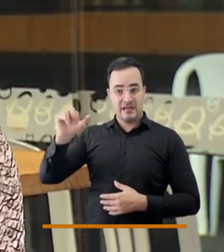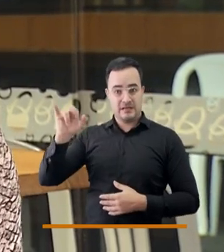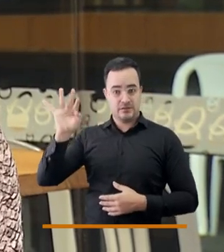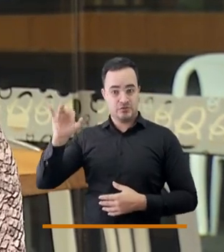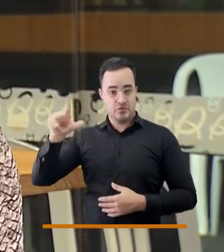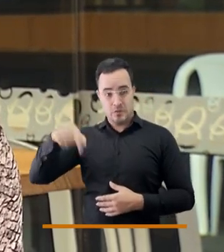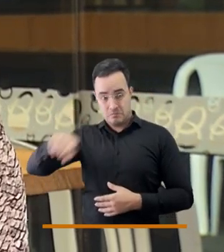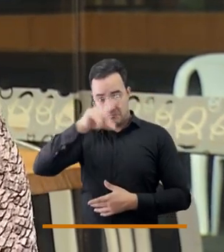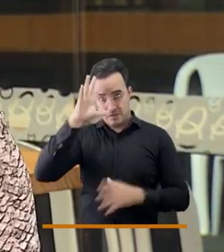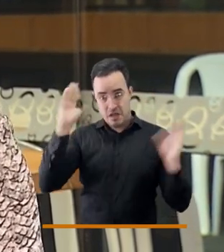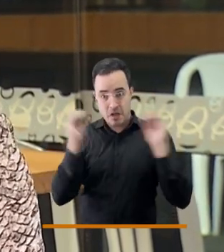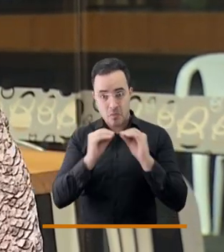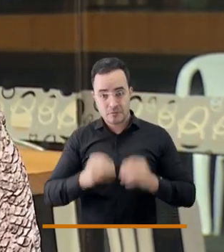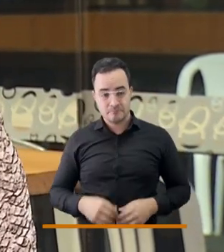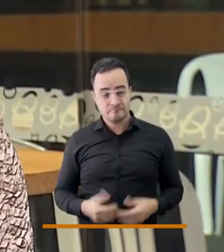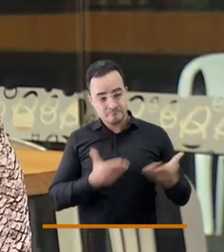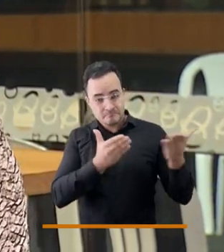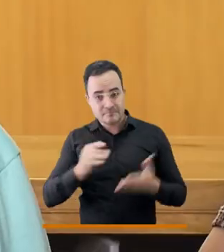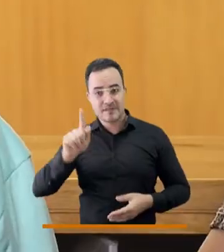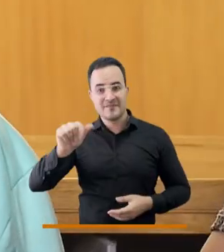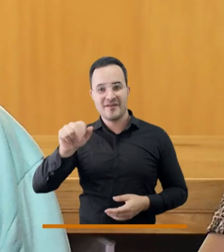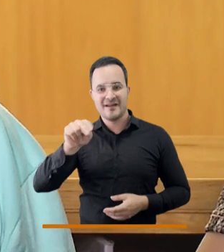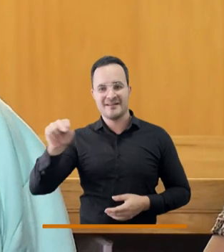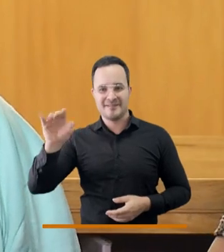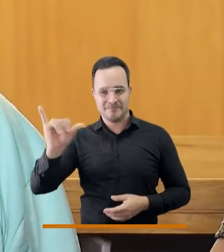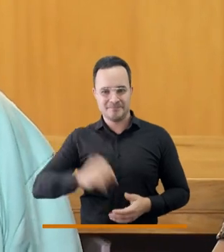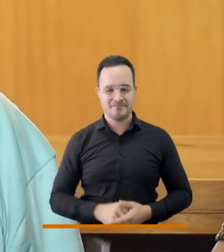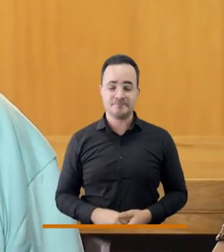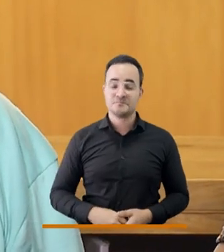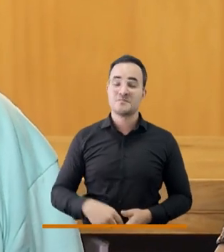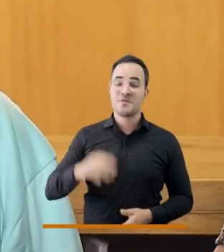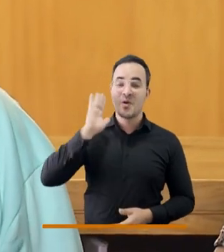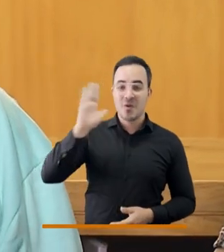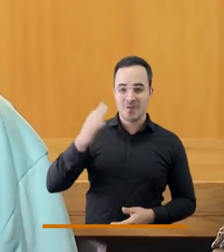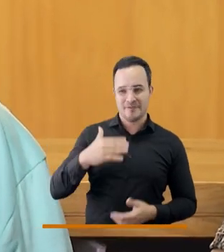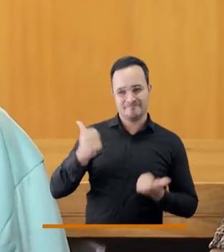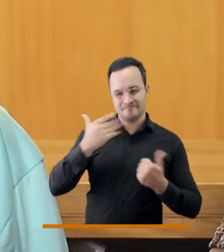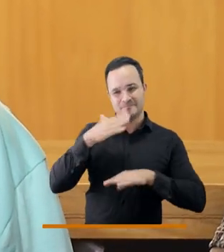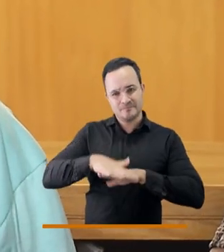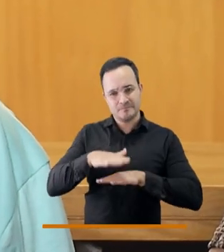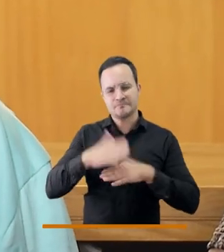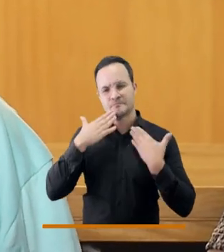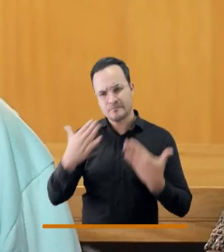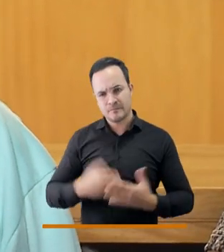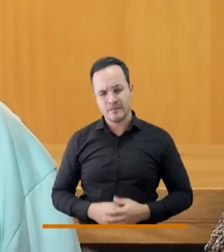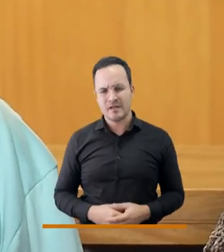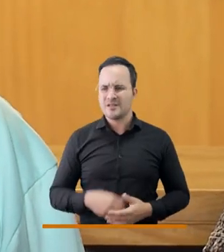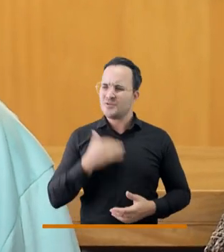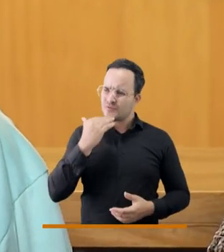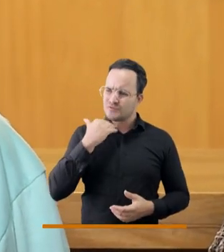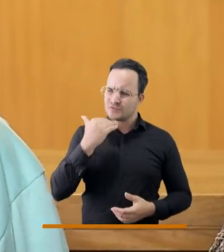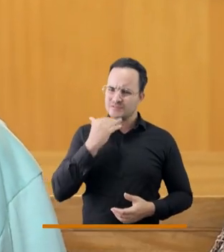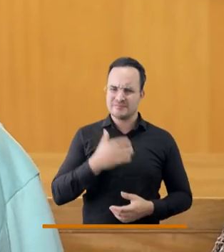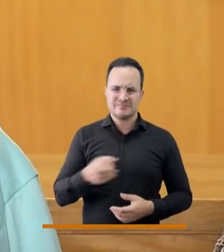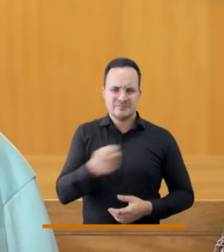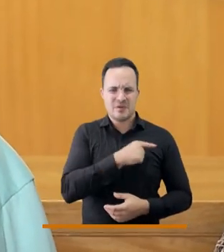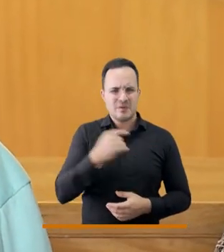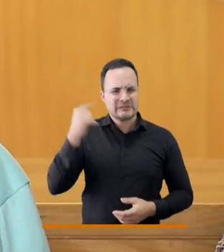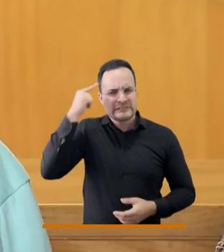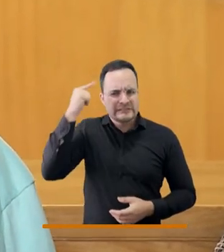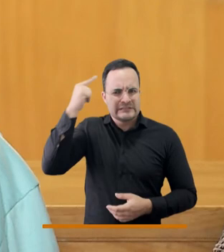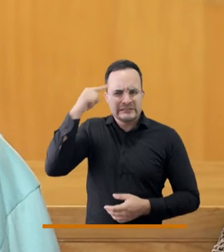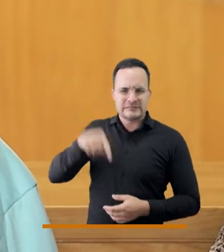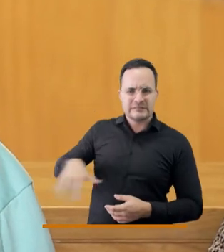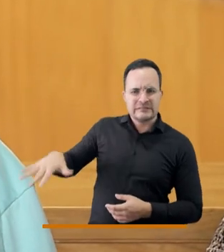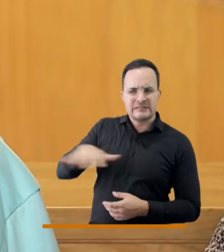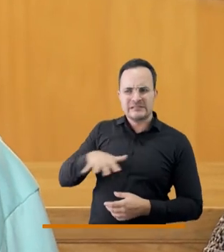Luz Fanny Acevedo. Bienvenida, Fanny. Muchas gracias, buenas tardes. Yo no me explico por qué se están